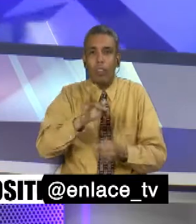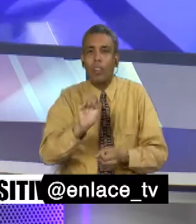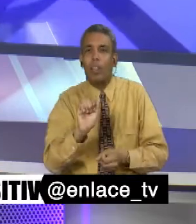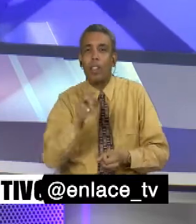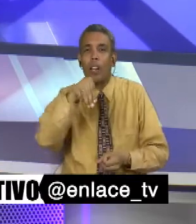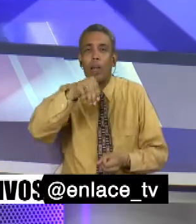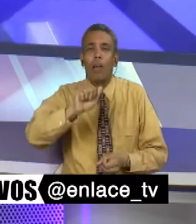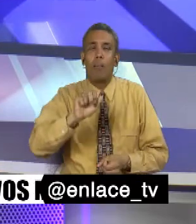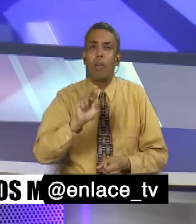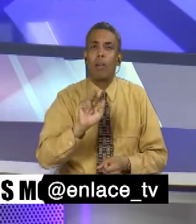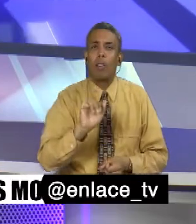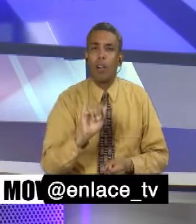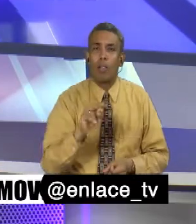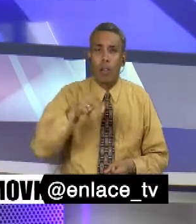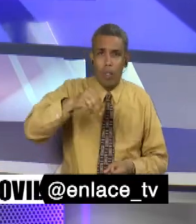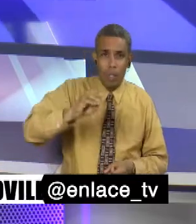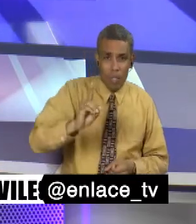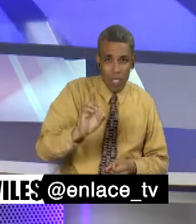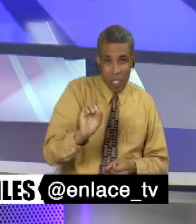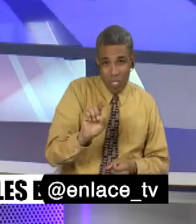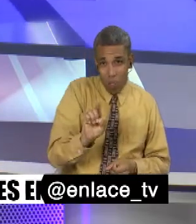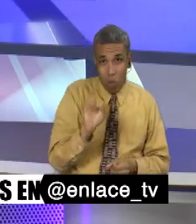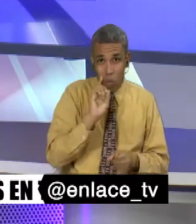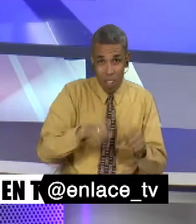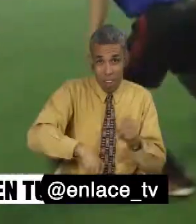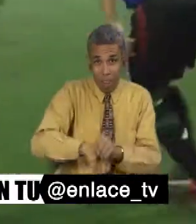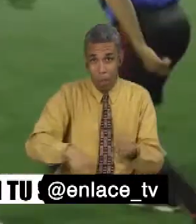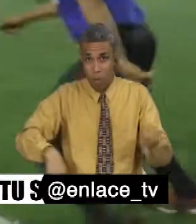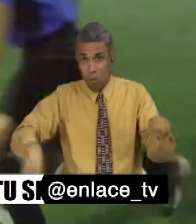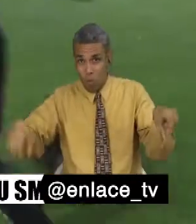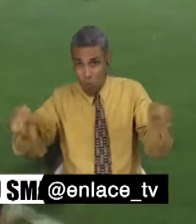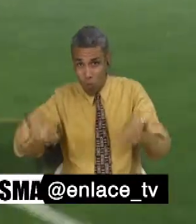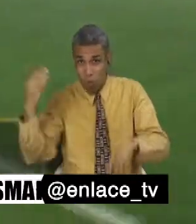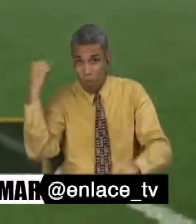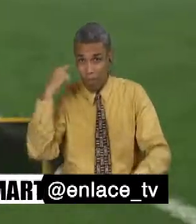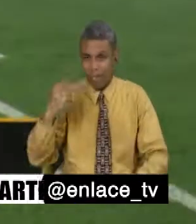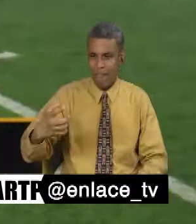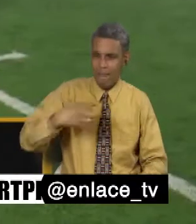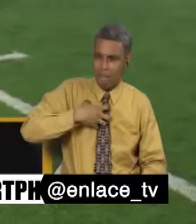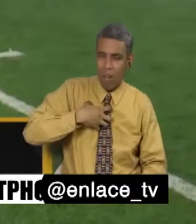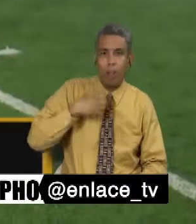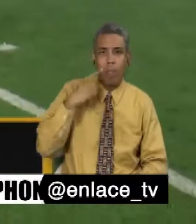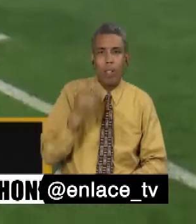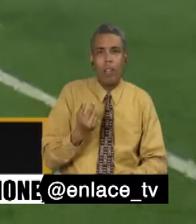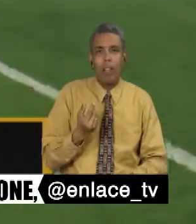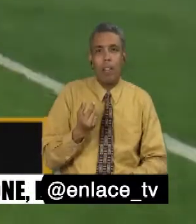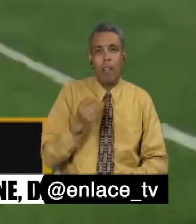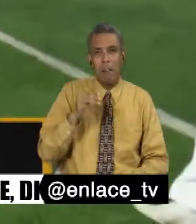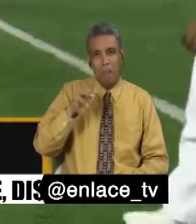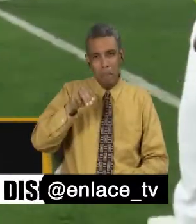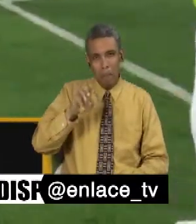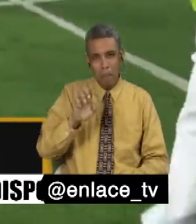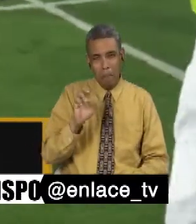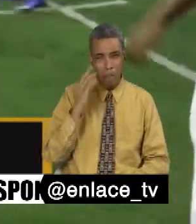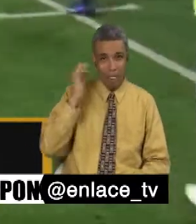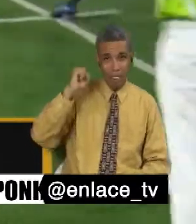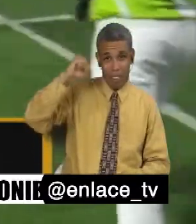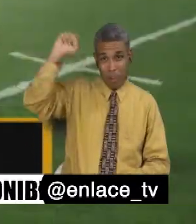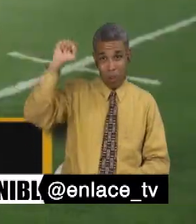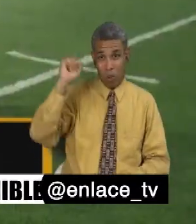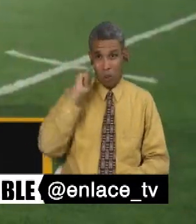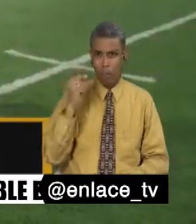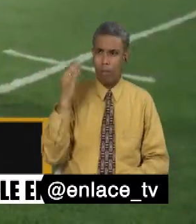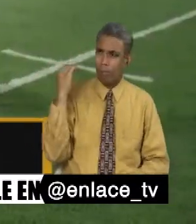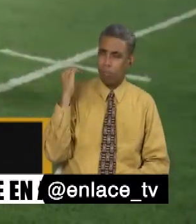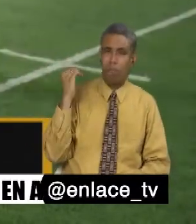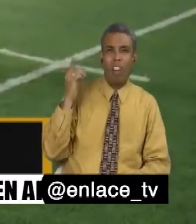El equipo Met se quedó con el título de campeón. Por segunda vez consecutiva, el equipo de Mel logró quedarse con el título del campeonato del